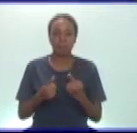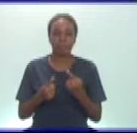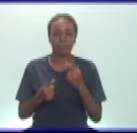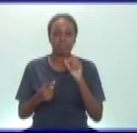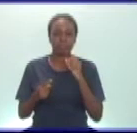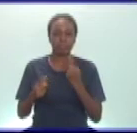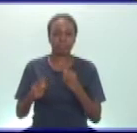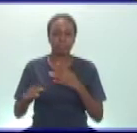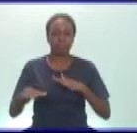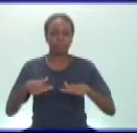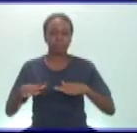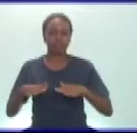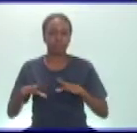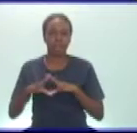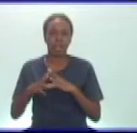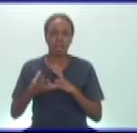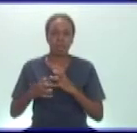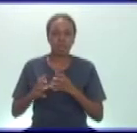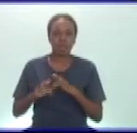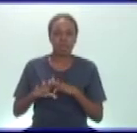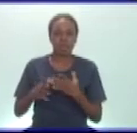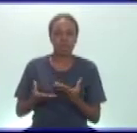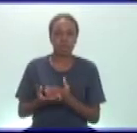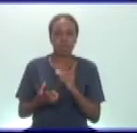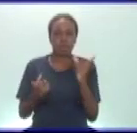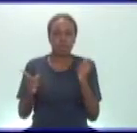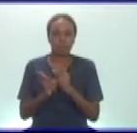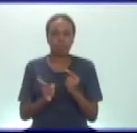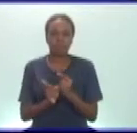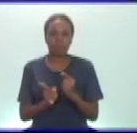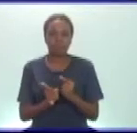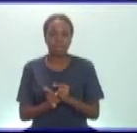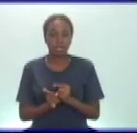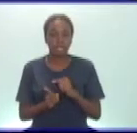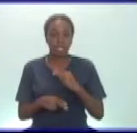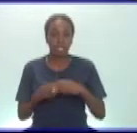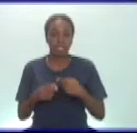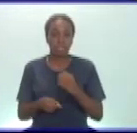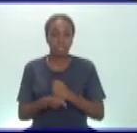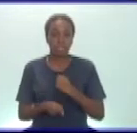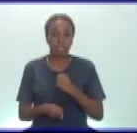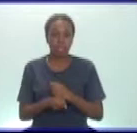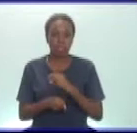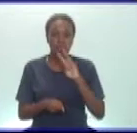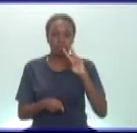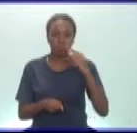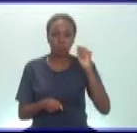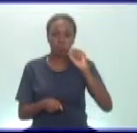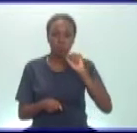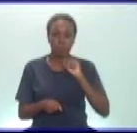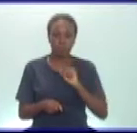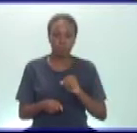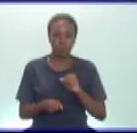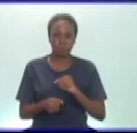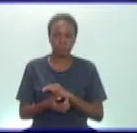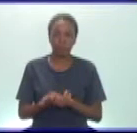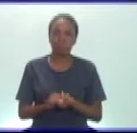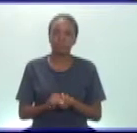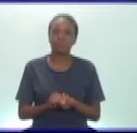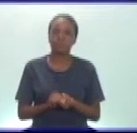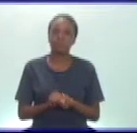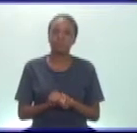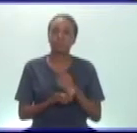y va a especificar el lugar, por tanto hay una expresión conclusiva de resumen y usted tiene que utilizar acá los dos puntos, el campo de Troya.